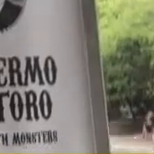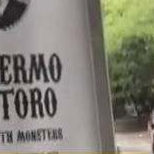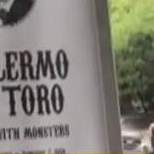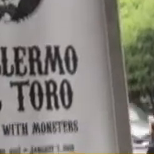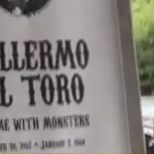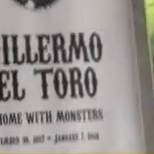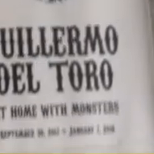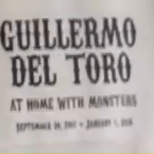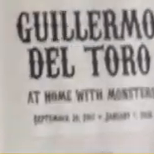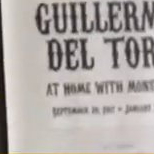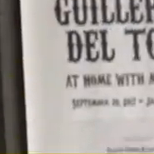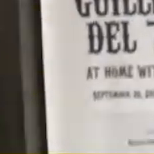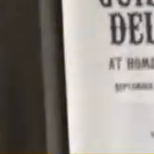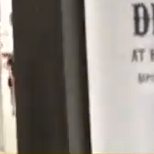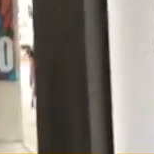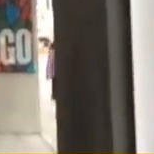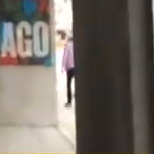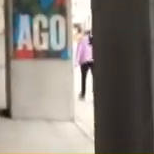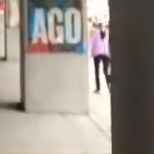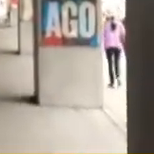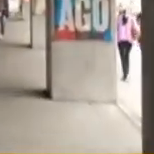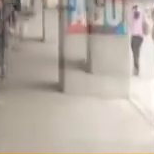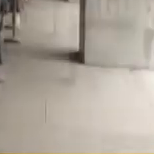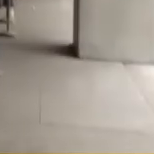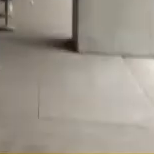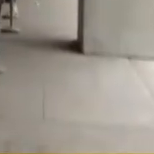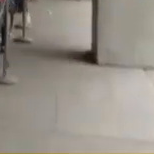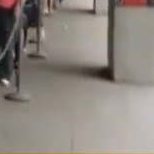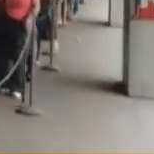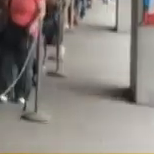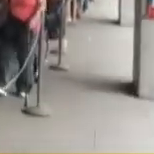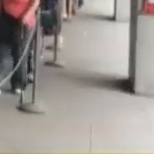La del Toromanía llegó a Toronto, Canadá.